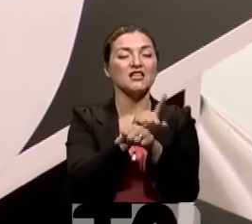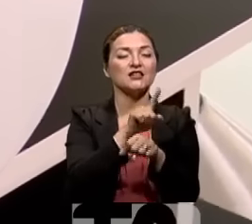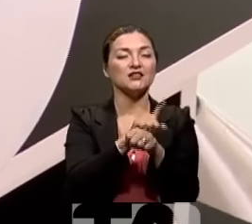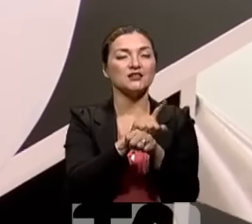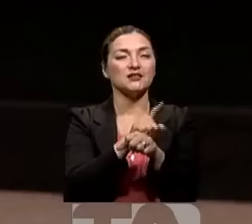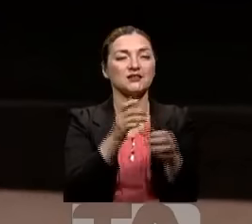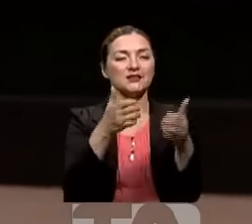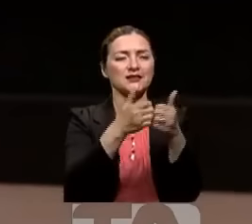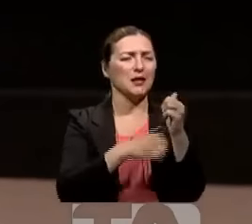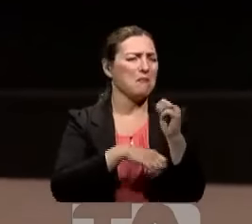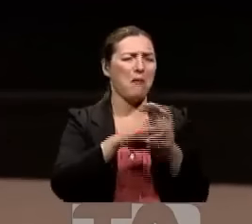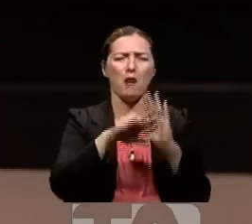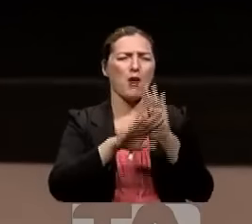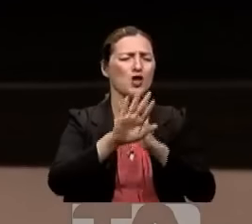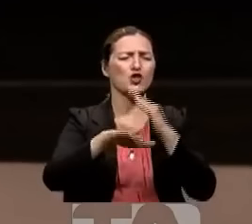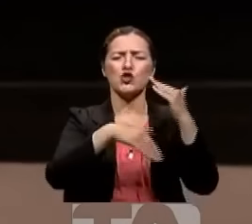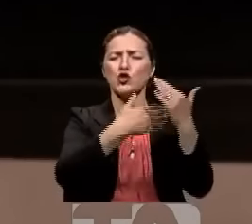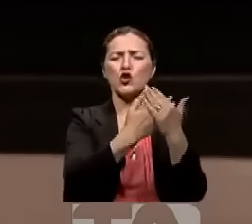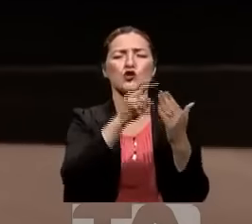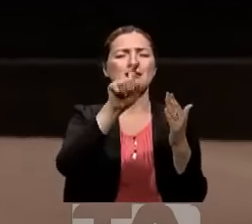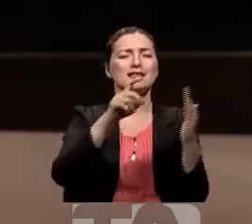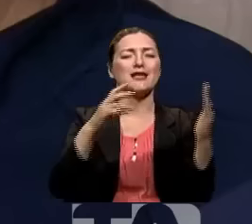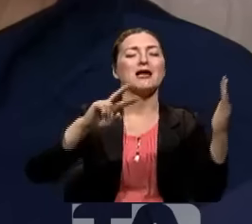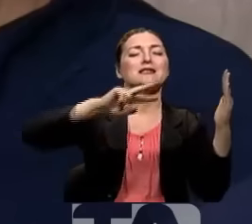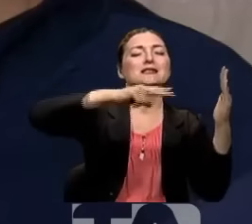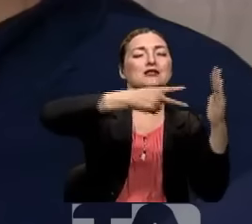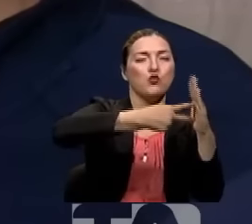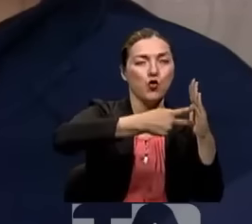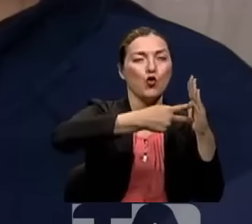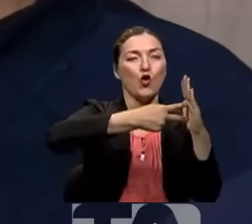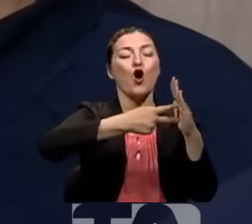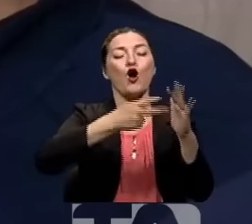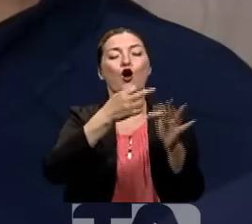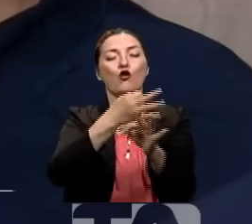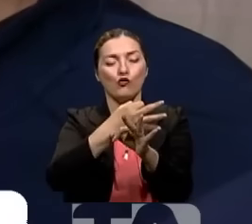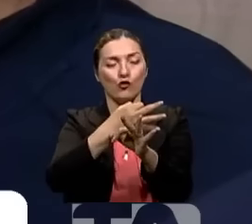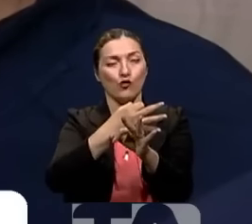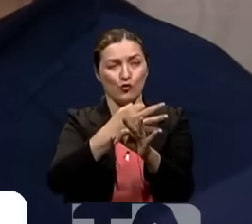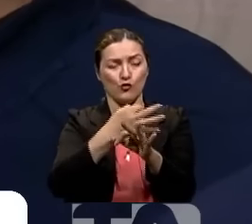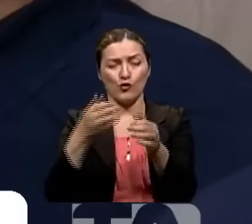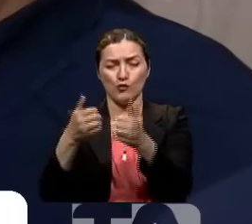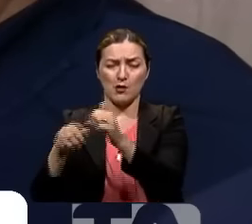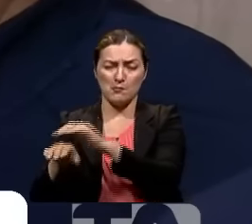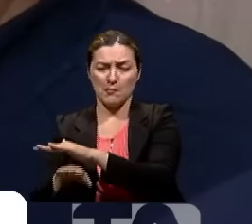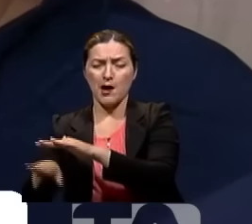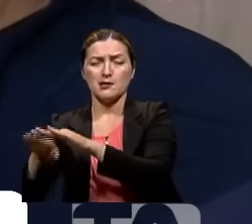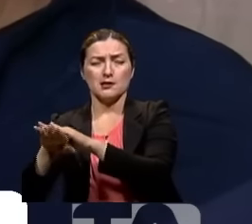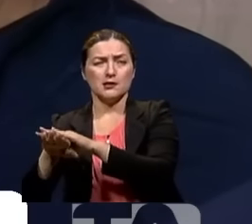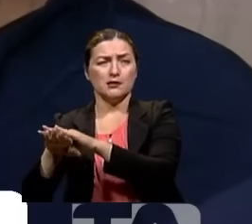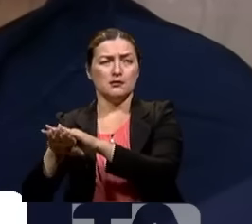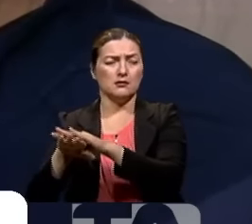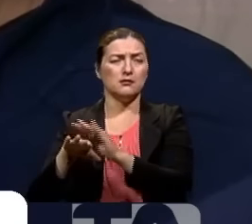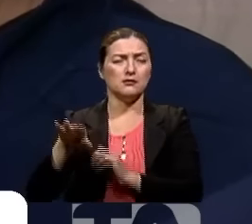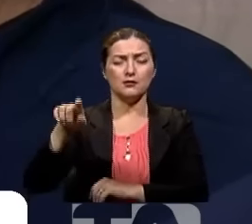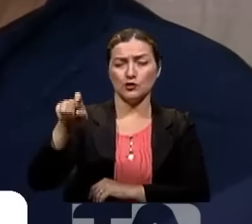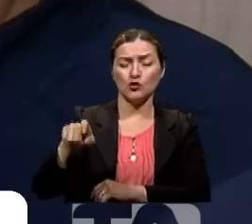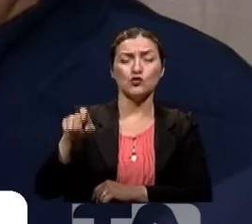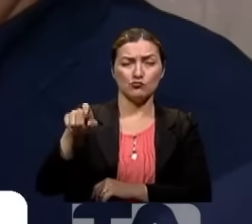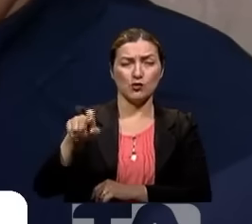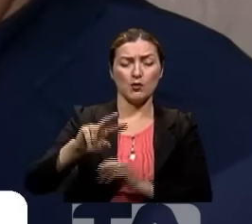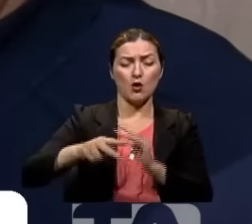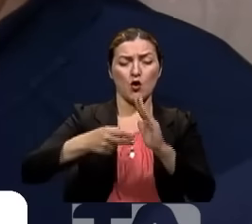de equipos necesitan de electricidad para funcionar. De hecho, todos los equipos, desde lo más básico, desde una restauración, se necesita el